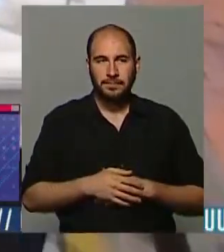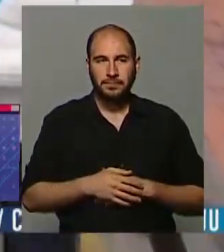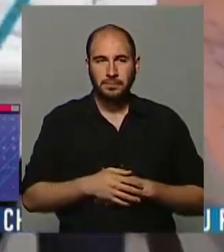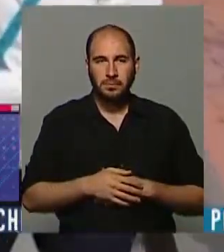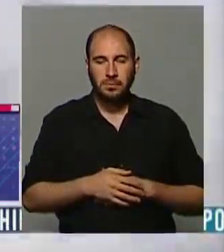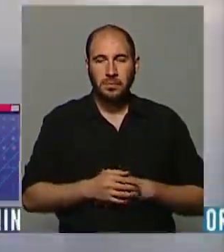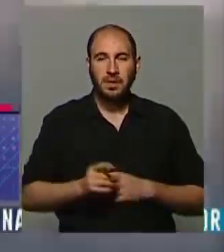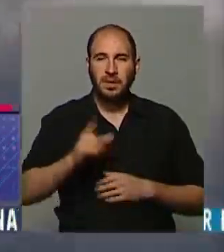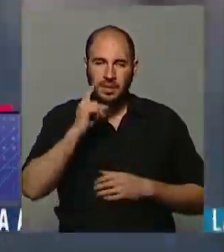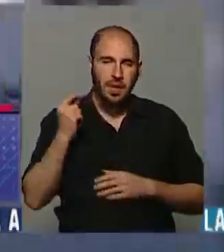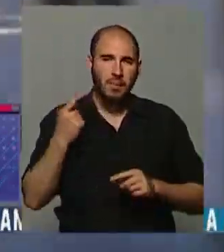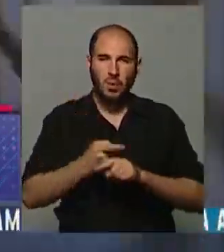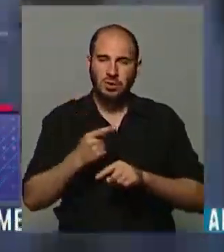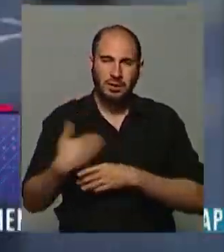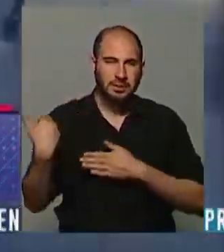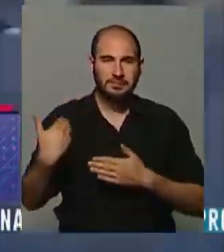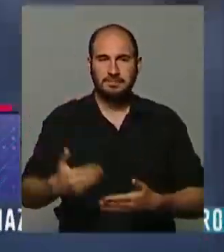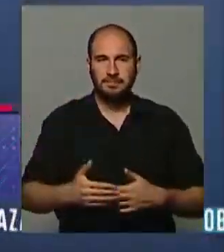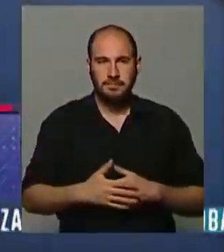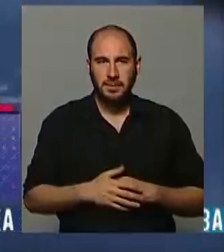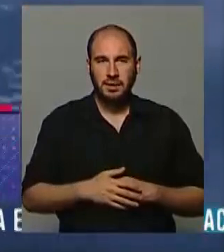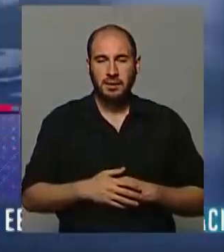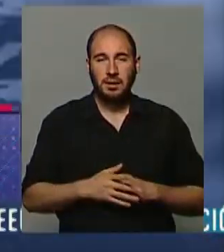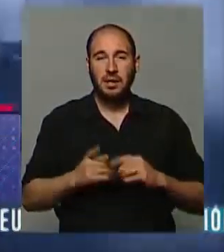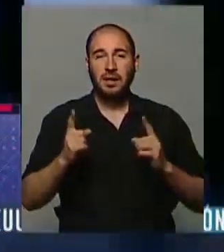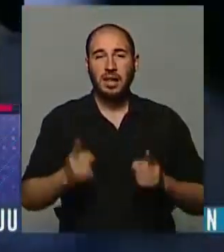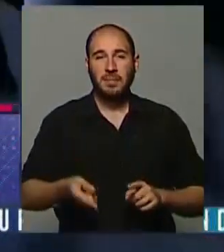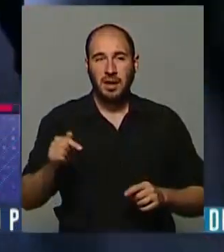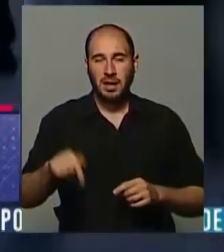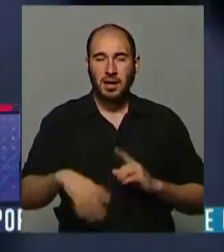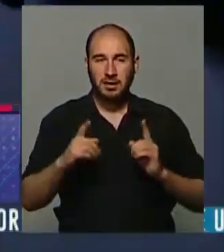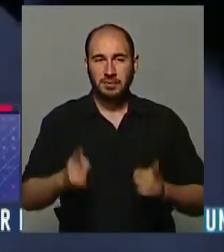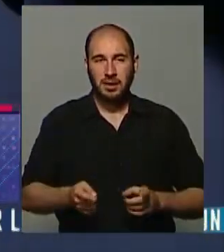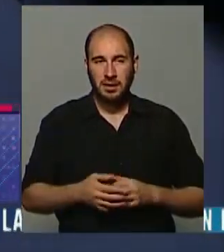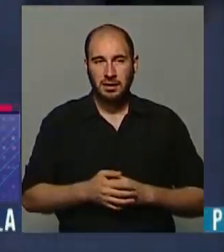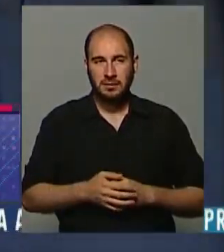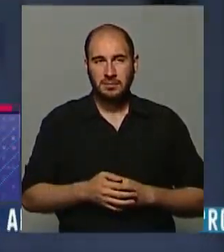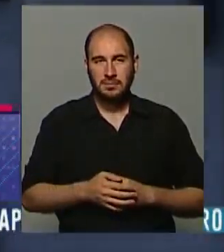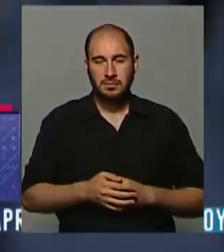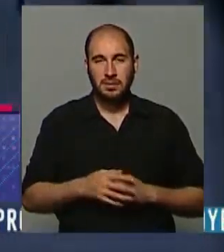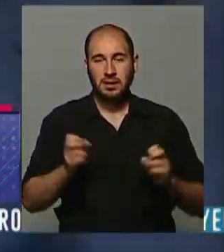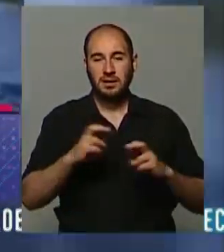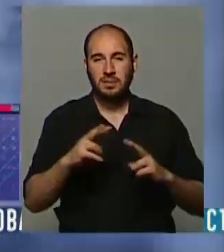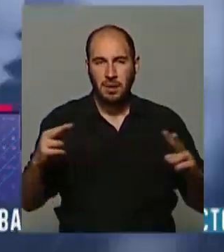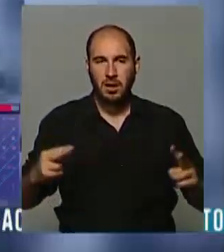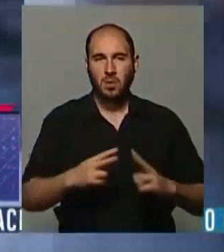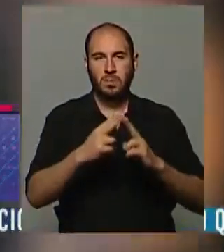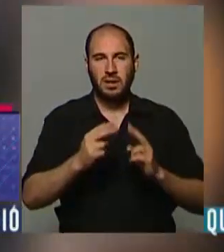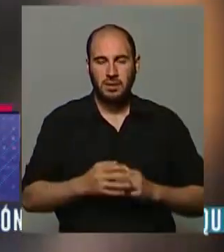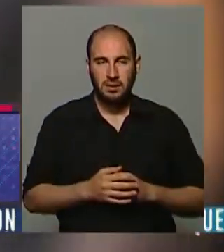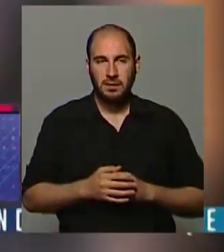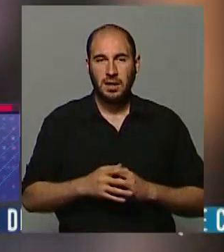las jornadas de protesta. En esto también, volviendo un poquito también para el tema de la cumbre del